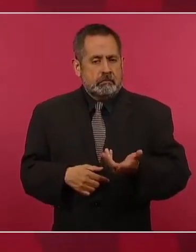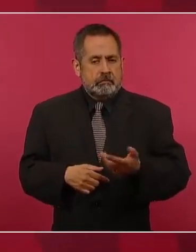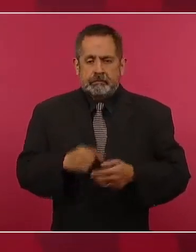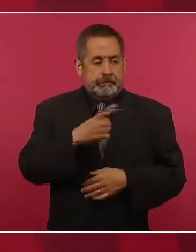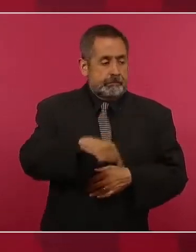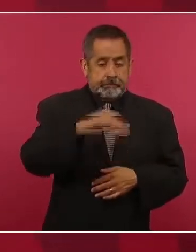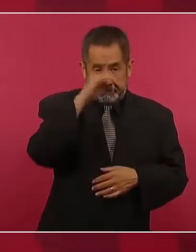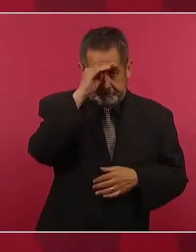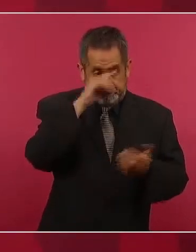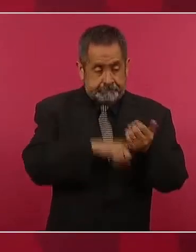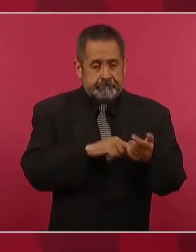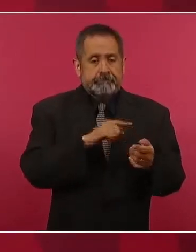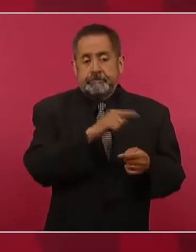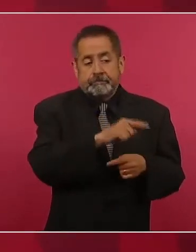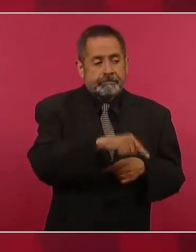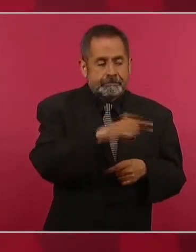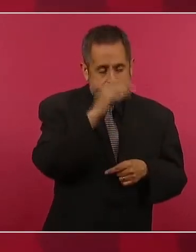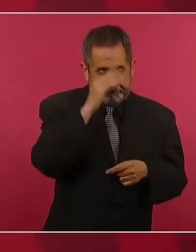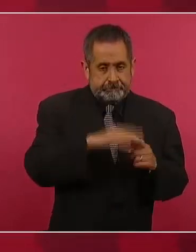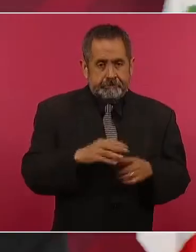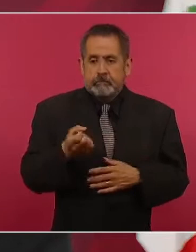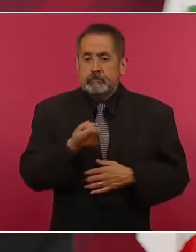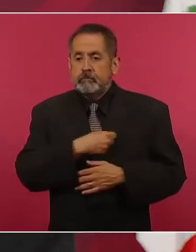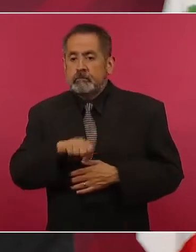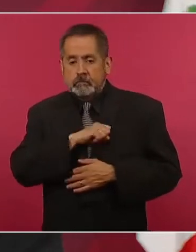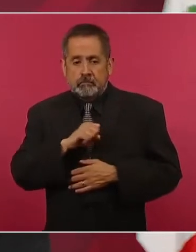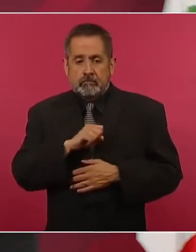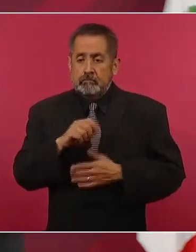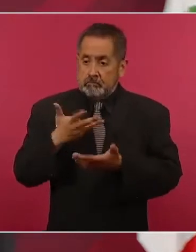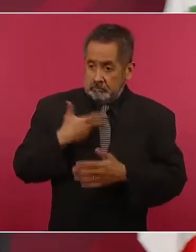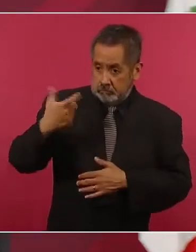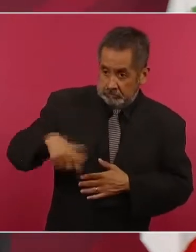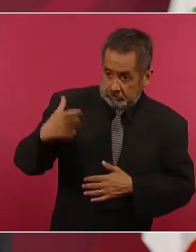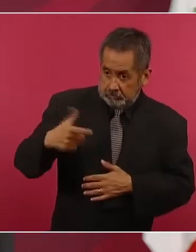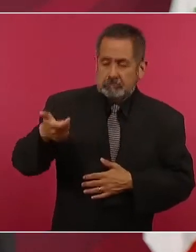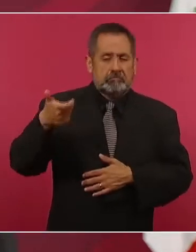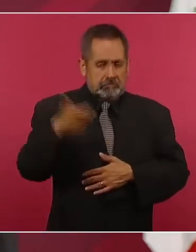consideran que la salud es un privilegio,